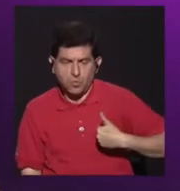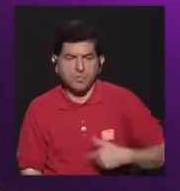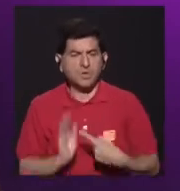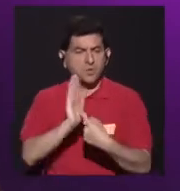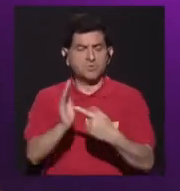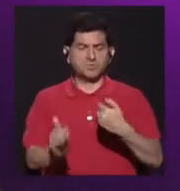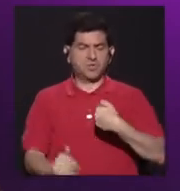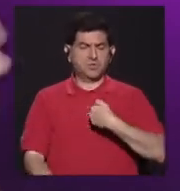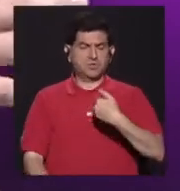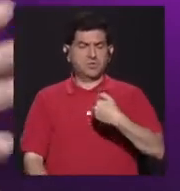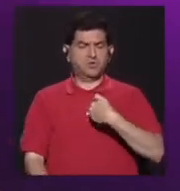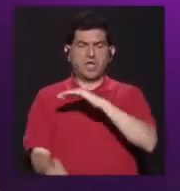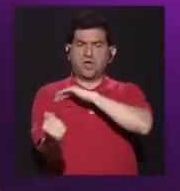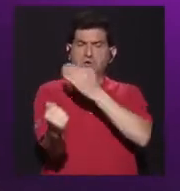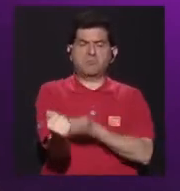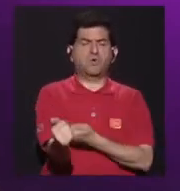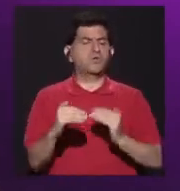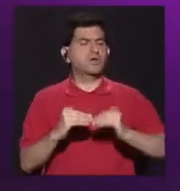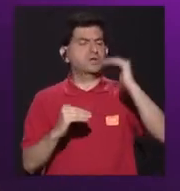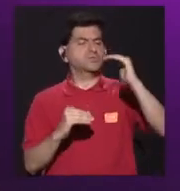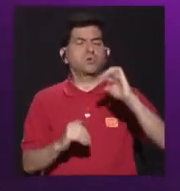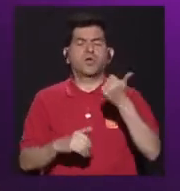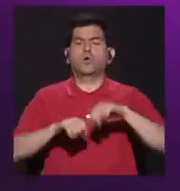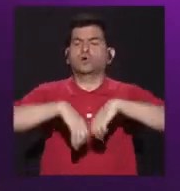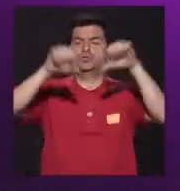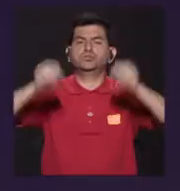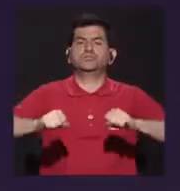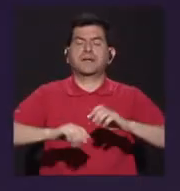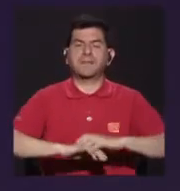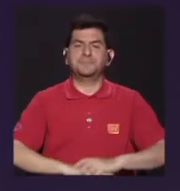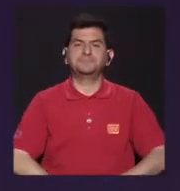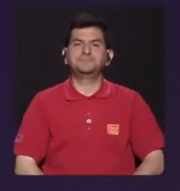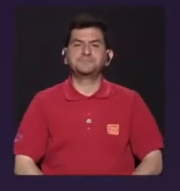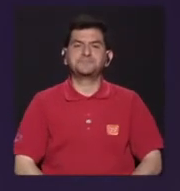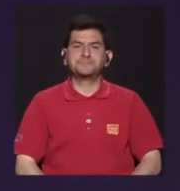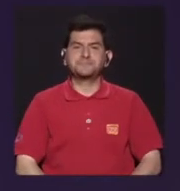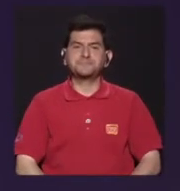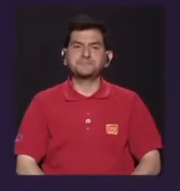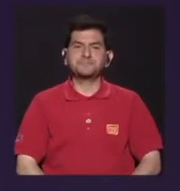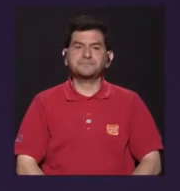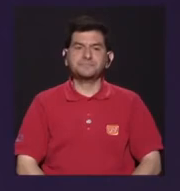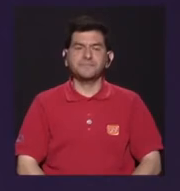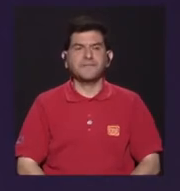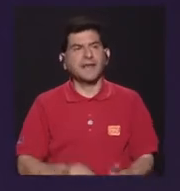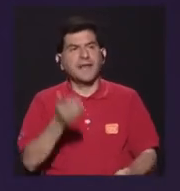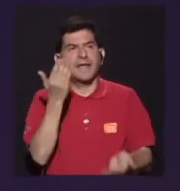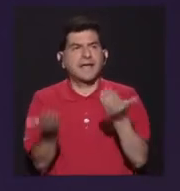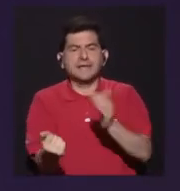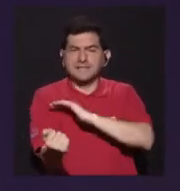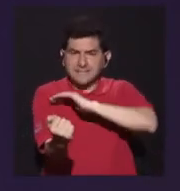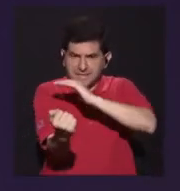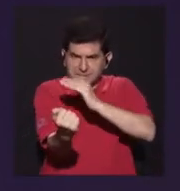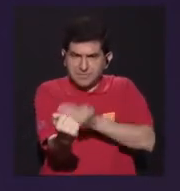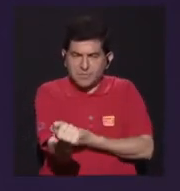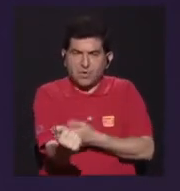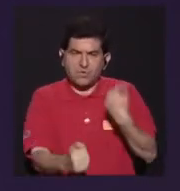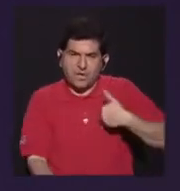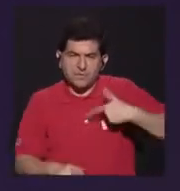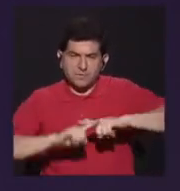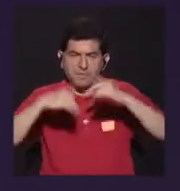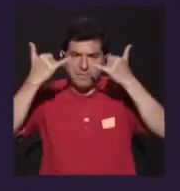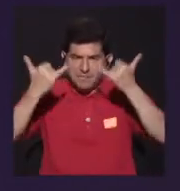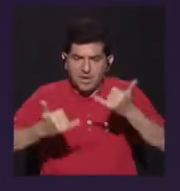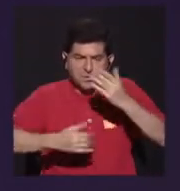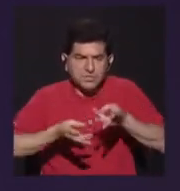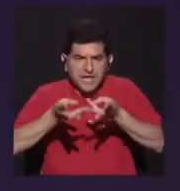tenemos más poder frente a cualquier otro sistema, ¿verdad? Entonces, podríamos empoderar a los hombres, pero una vez que por lo